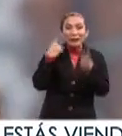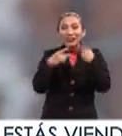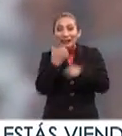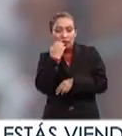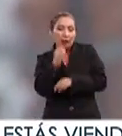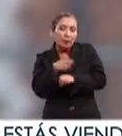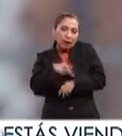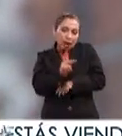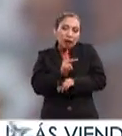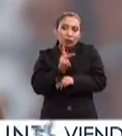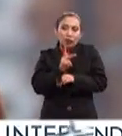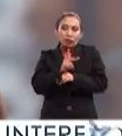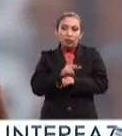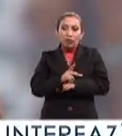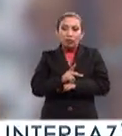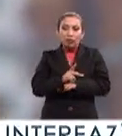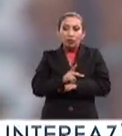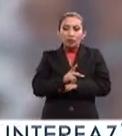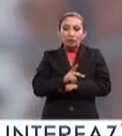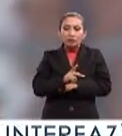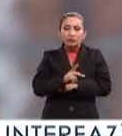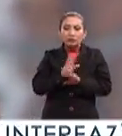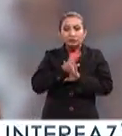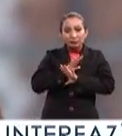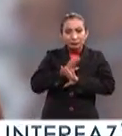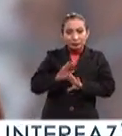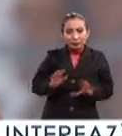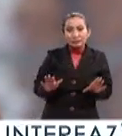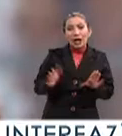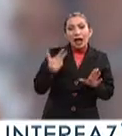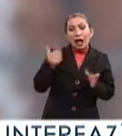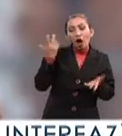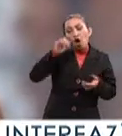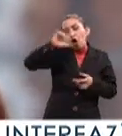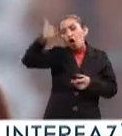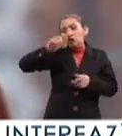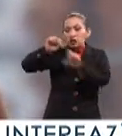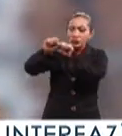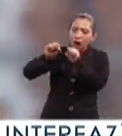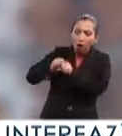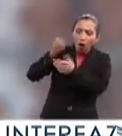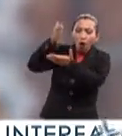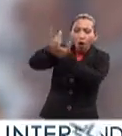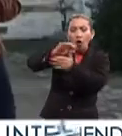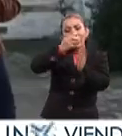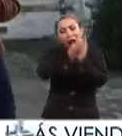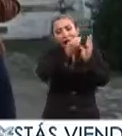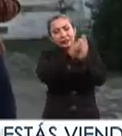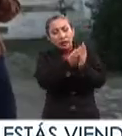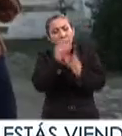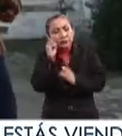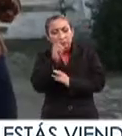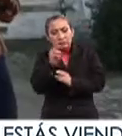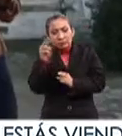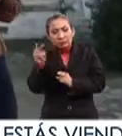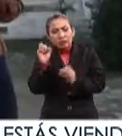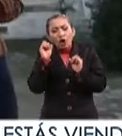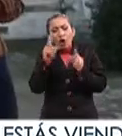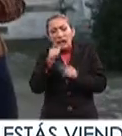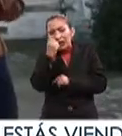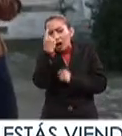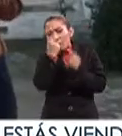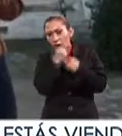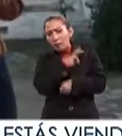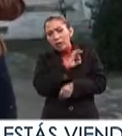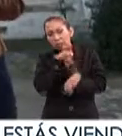Pero claro, igual ya estando dentro de otros salones, dentro de otras clases, me di cuenta que, hay cosas